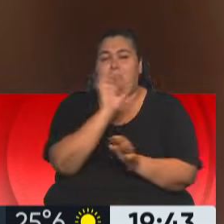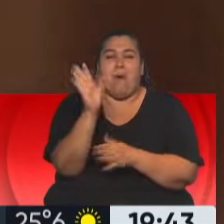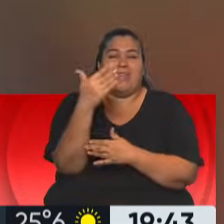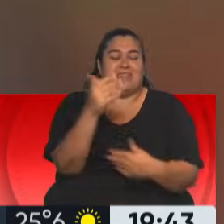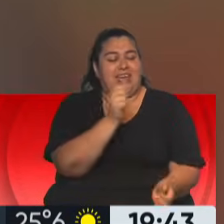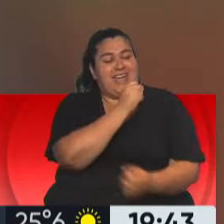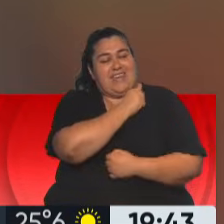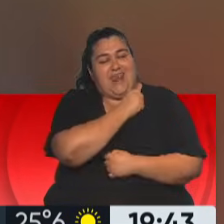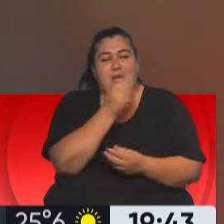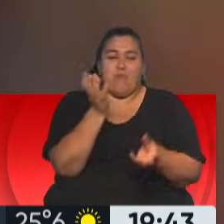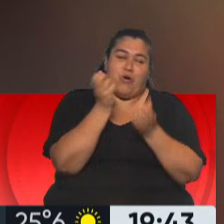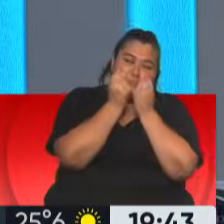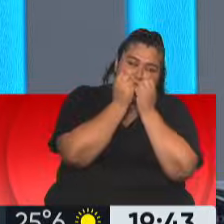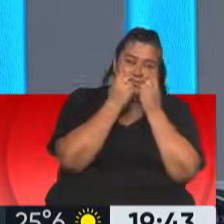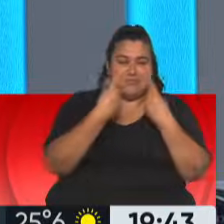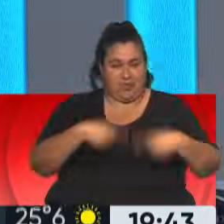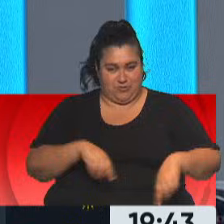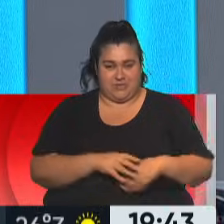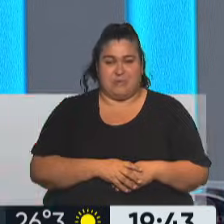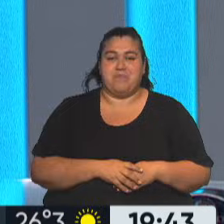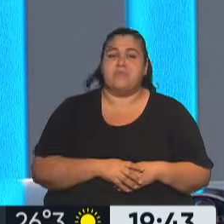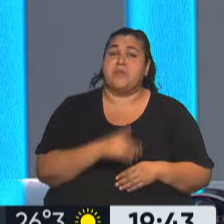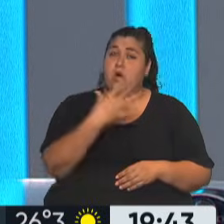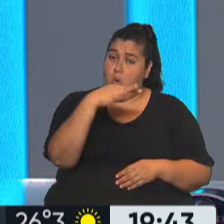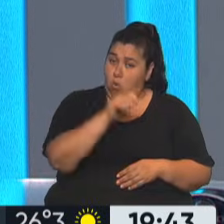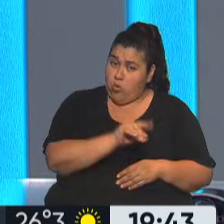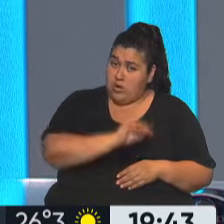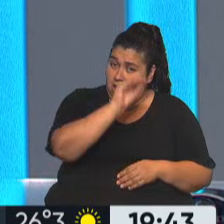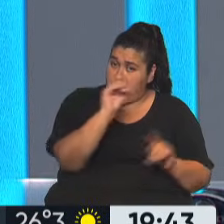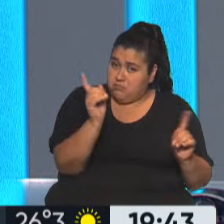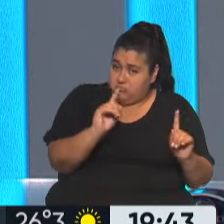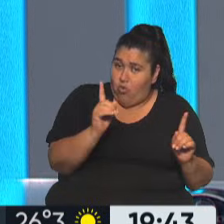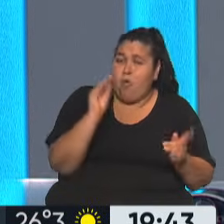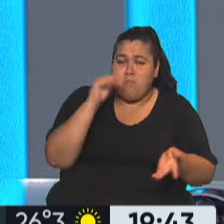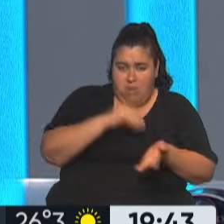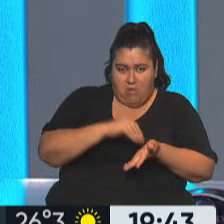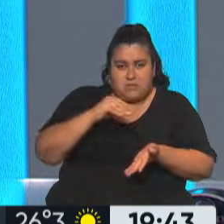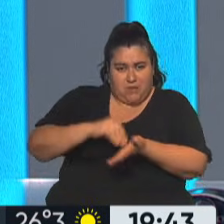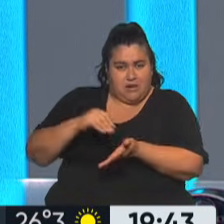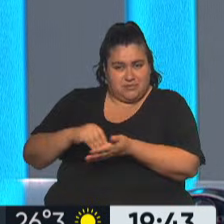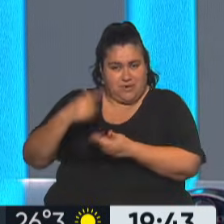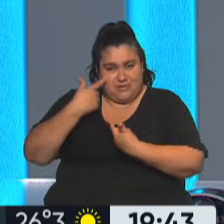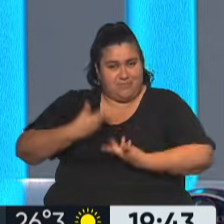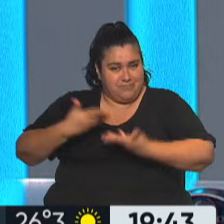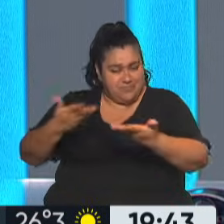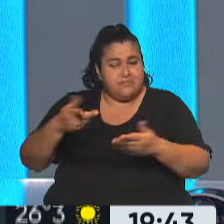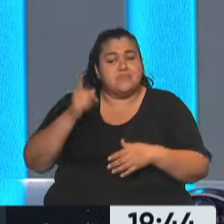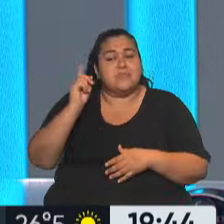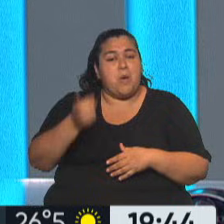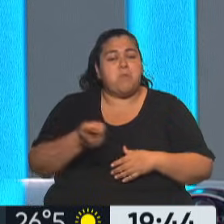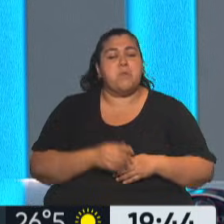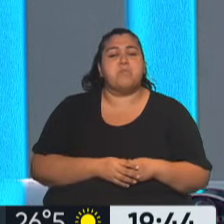bandera, besándola, ahí la vemos, a Catherine. Pero no es la única figura del mundo del espectáculo, de las artes. Estuvo en las últimas